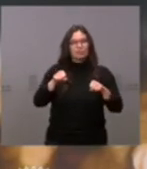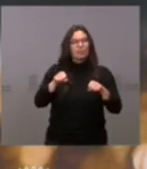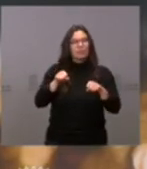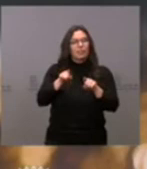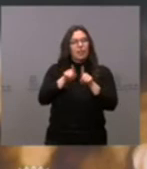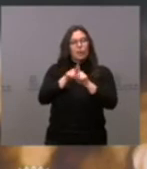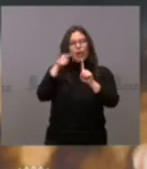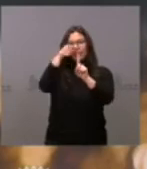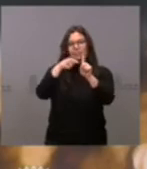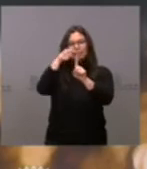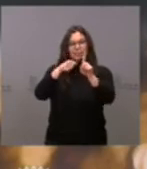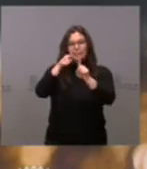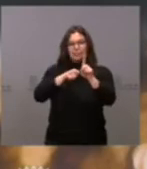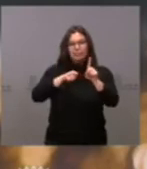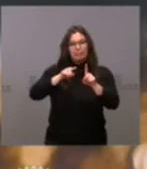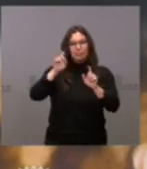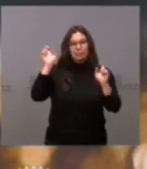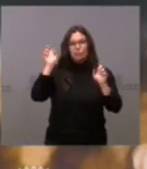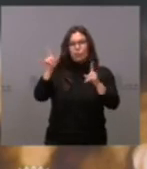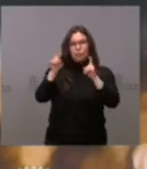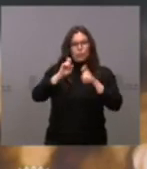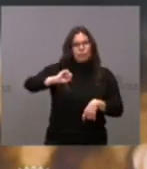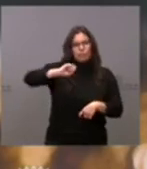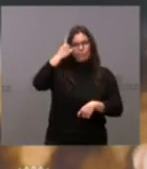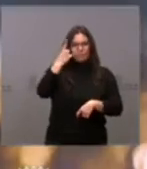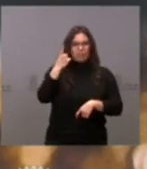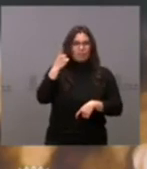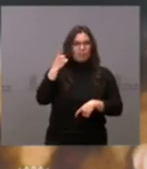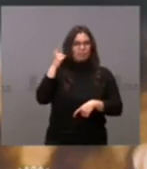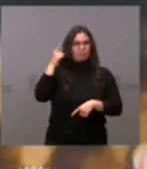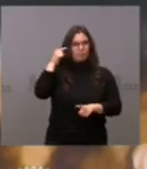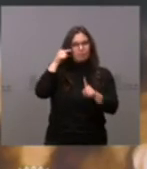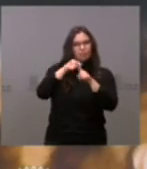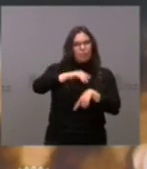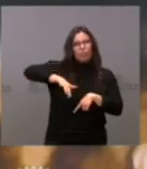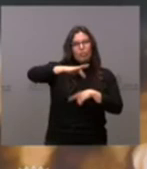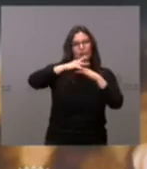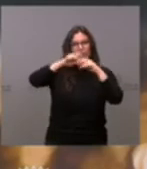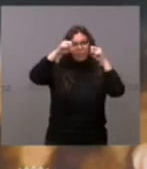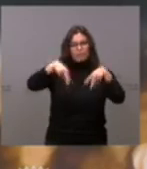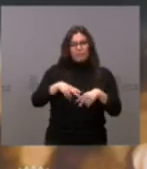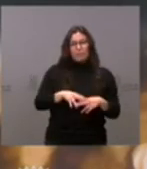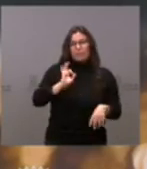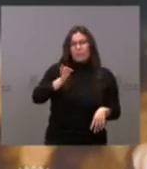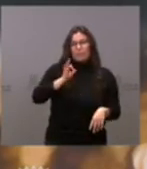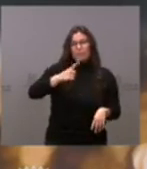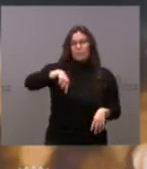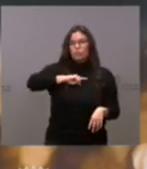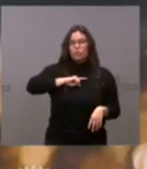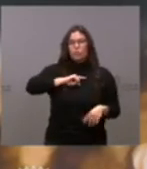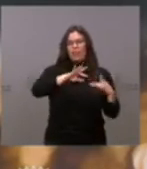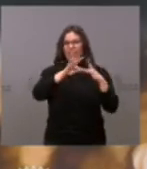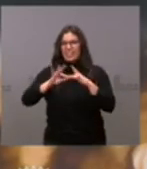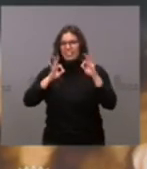interior de nuestro país es verdad que ocupamos posiciones de liderazgo en turismo rural